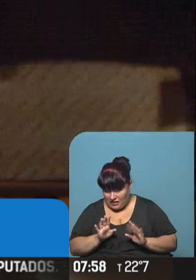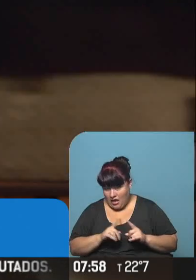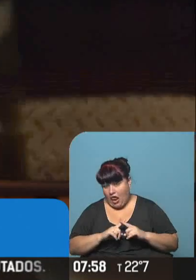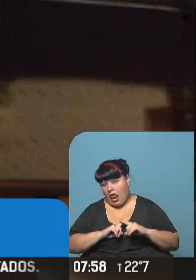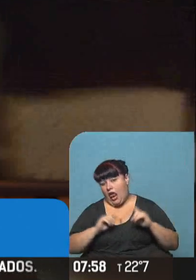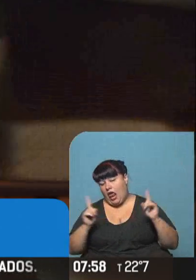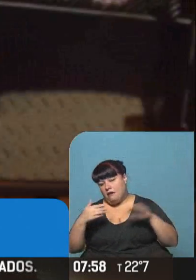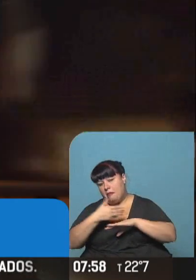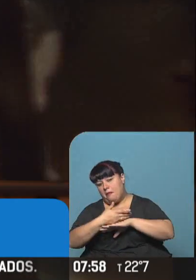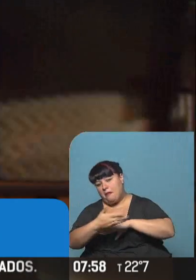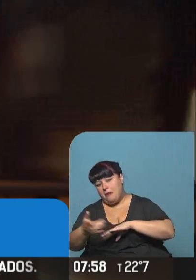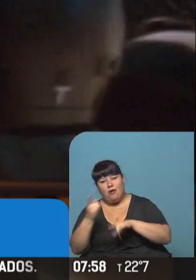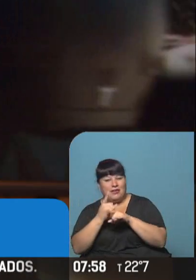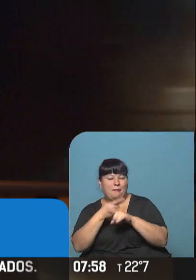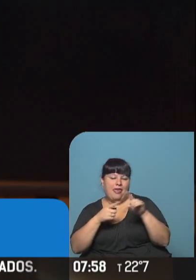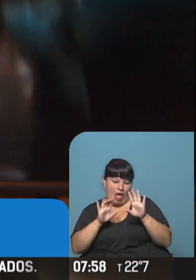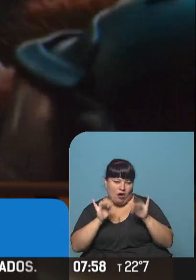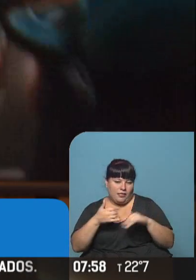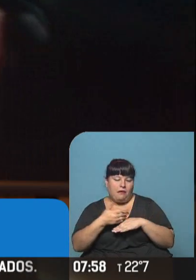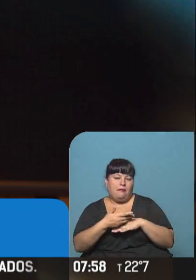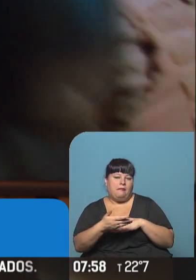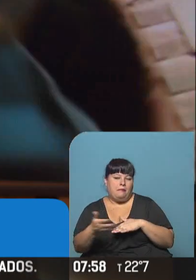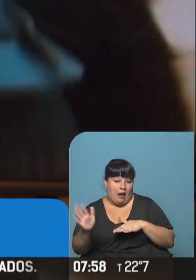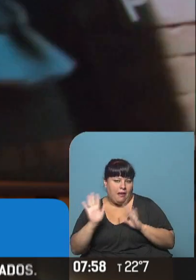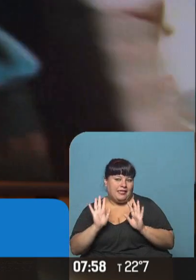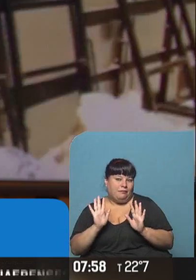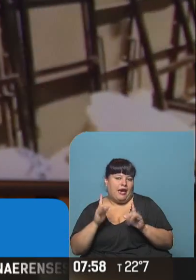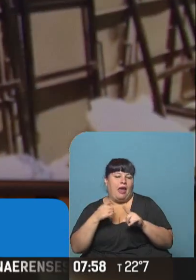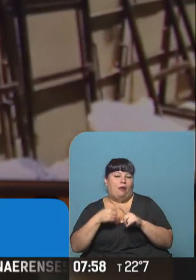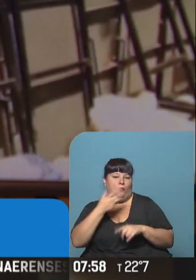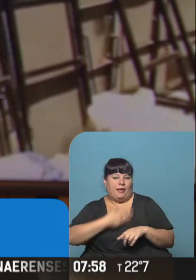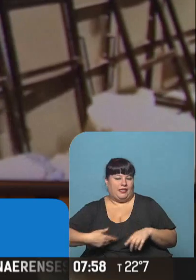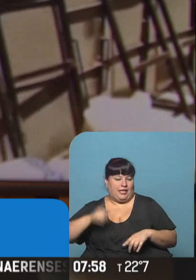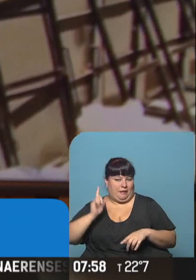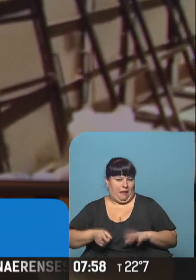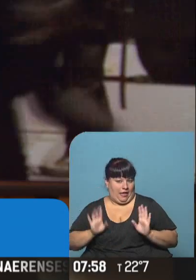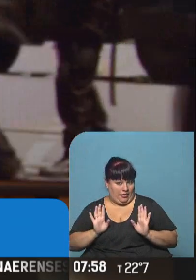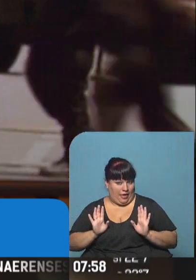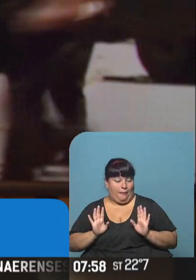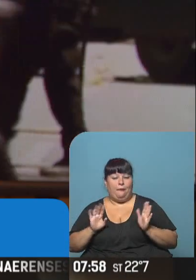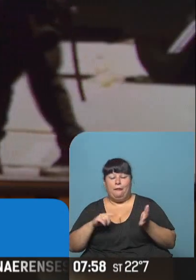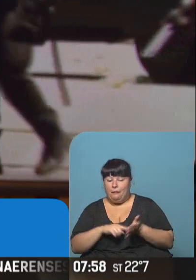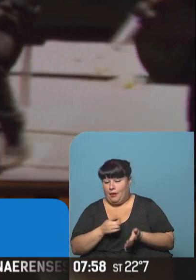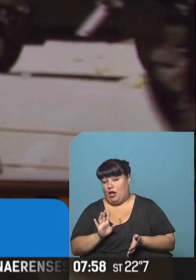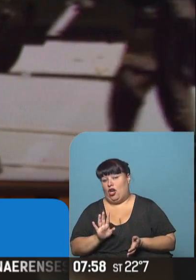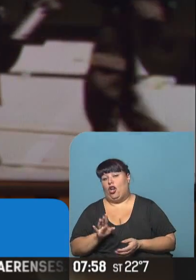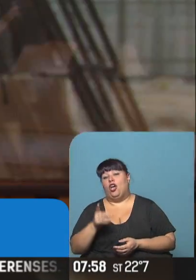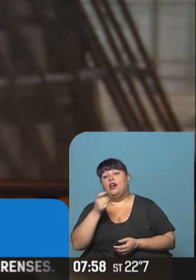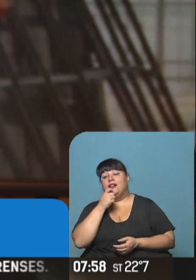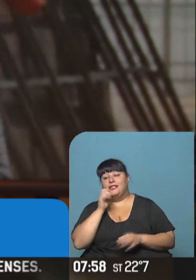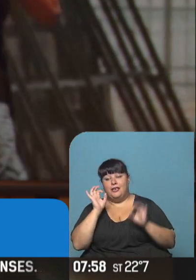prolongó la espera, que es habitual también que se prolongue la espera por parte del presidente de la Cámara de Diputados. Ahora, una